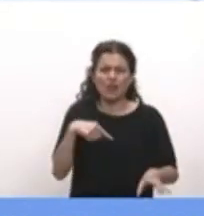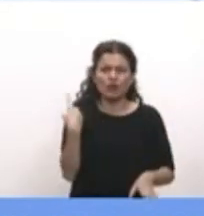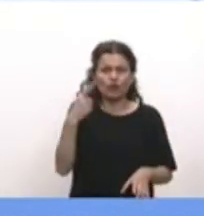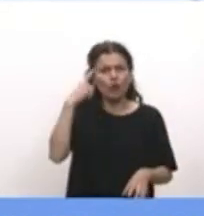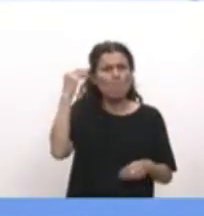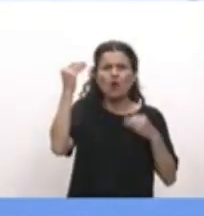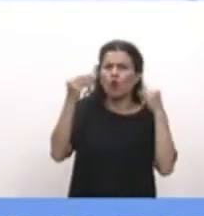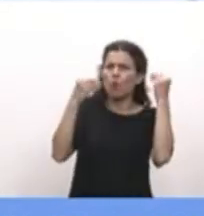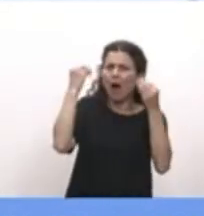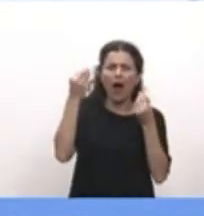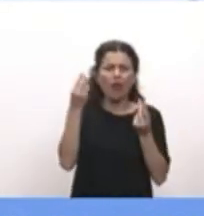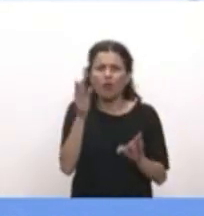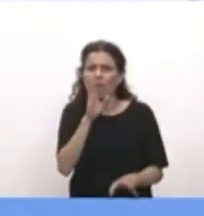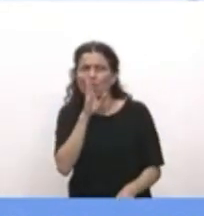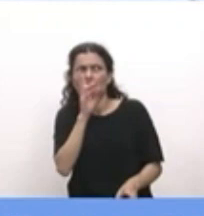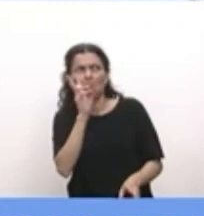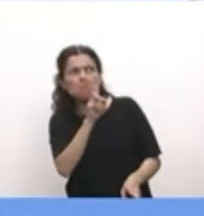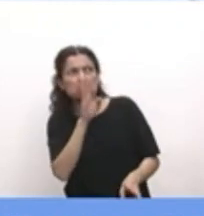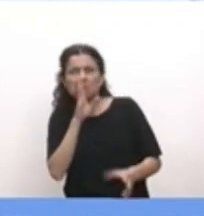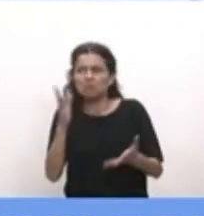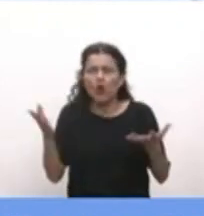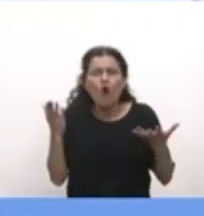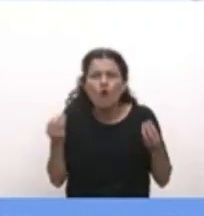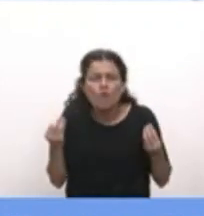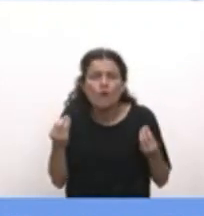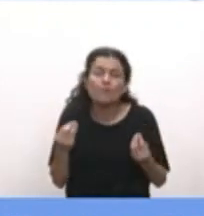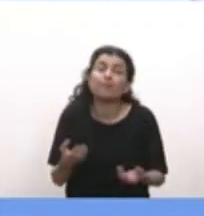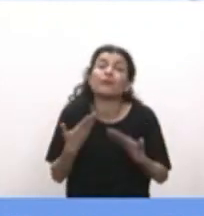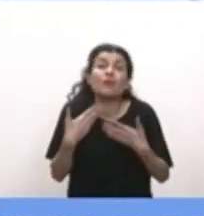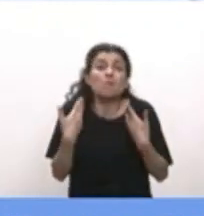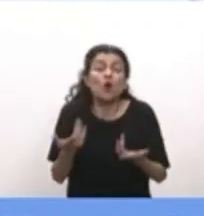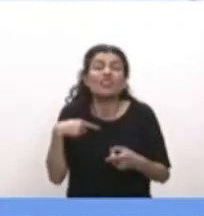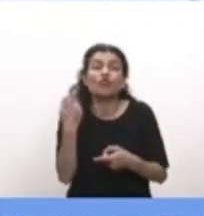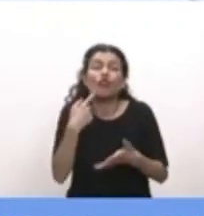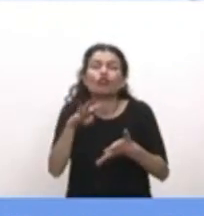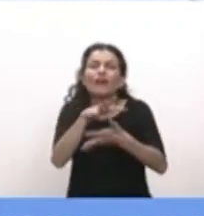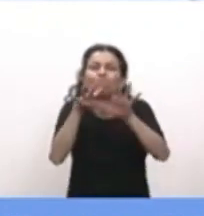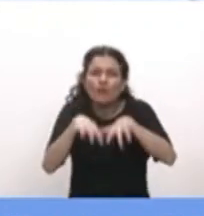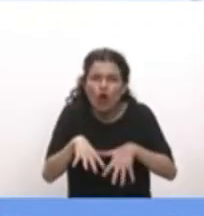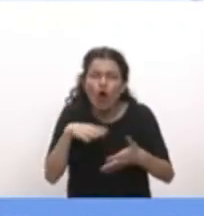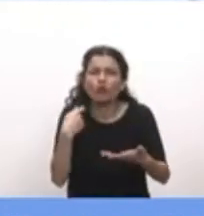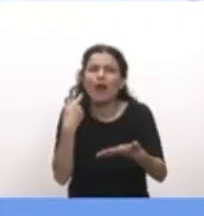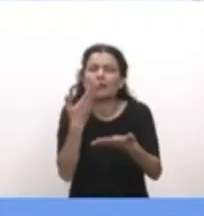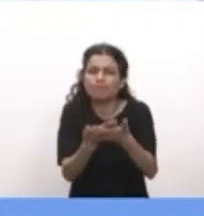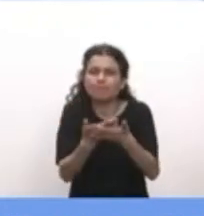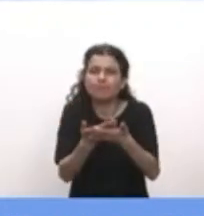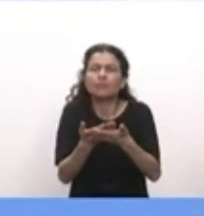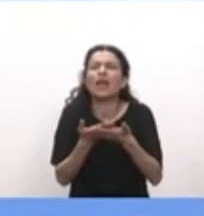muchísimo. Por eso le hemos enviado, señora presidenta de este bloque, notas que refieren y que todavía no han